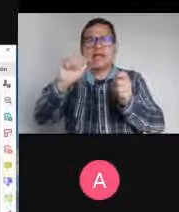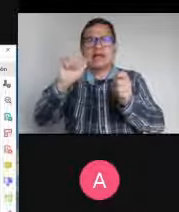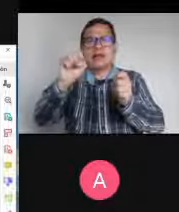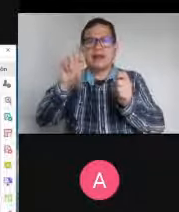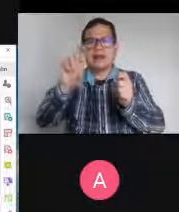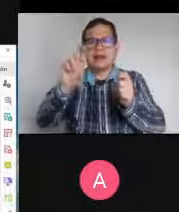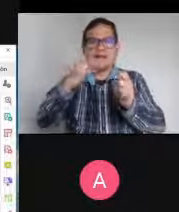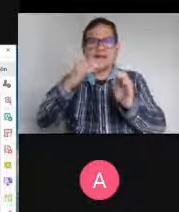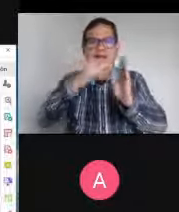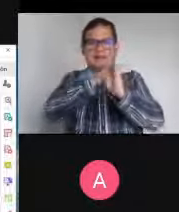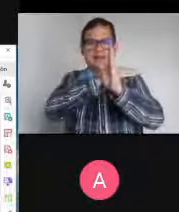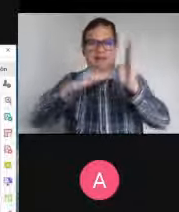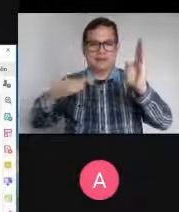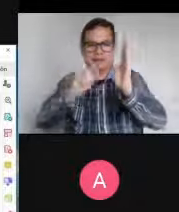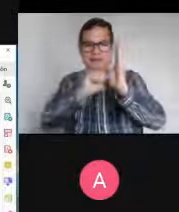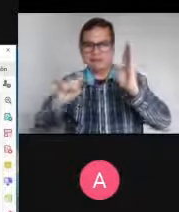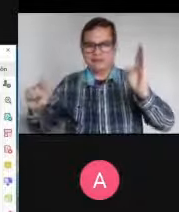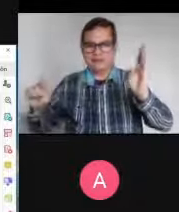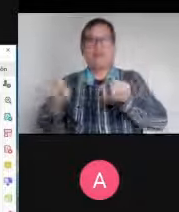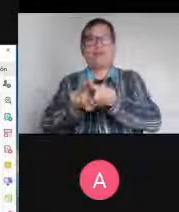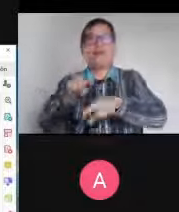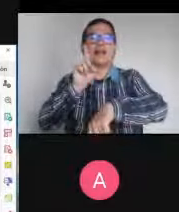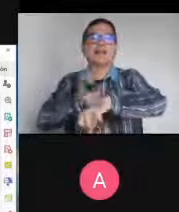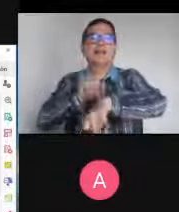X, que corresponde al tiempo.